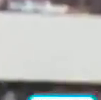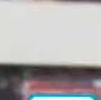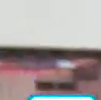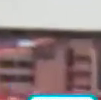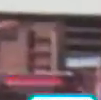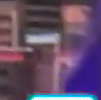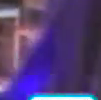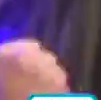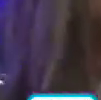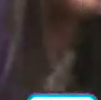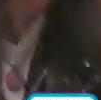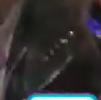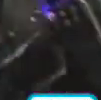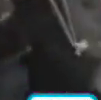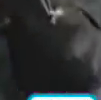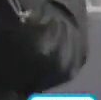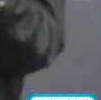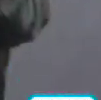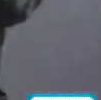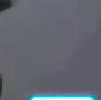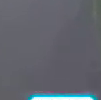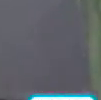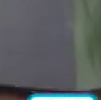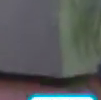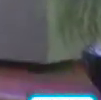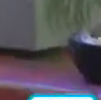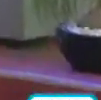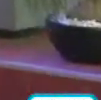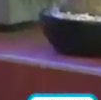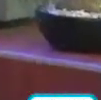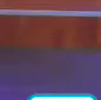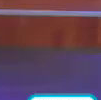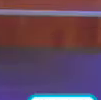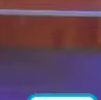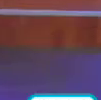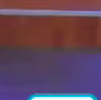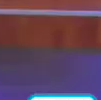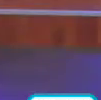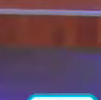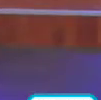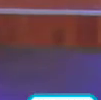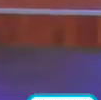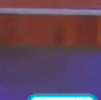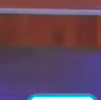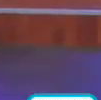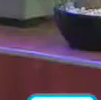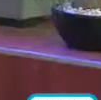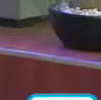Nunca sabes dónde acabar en una noche.